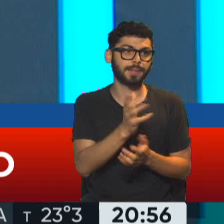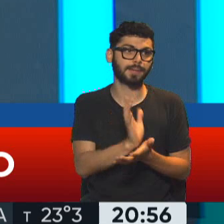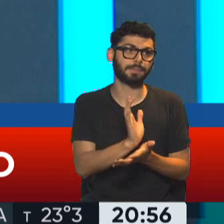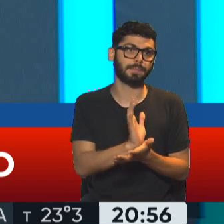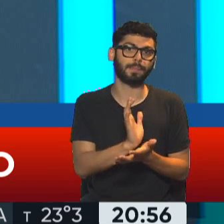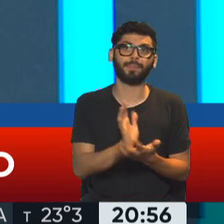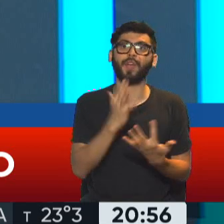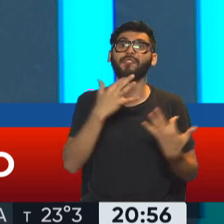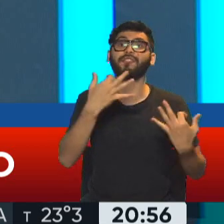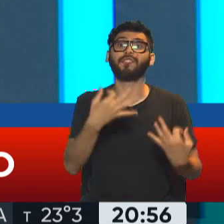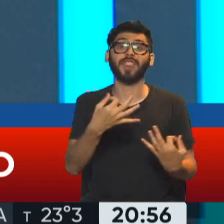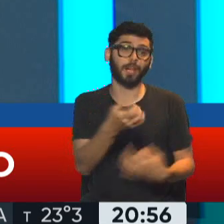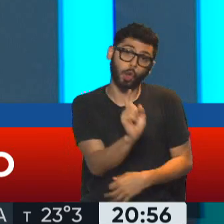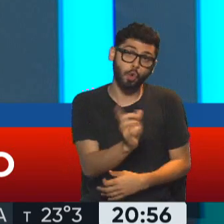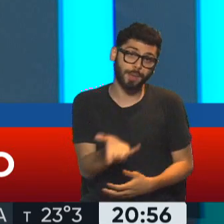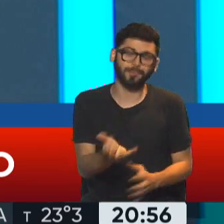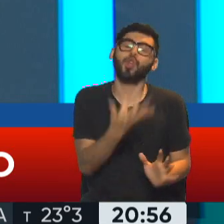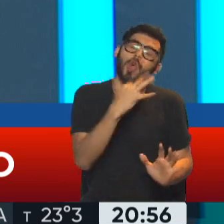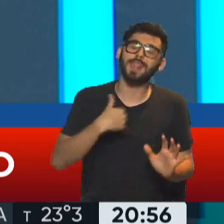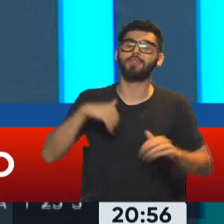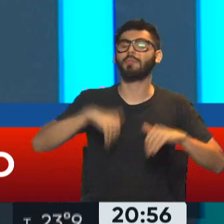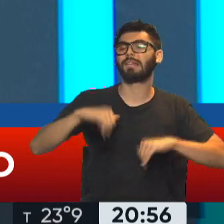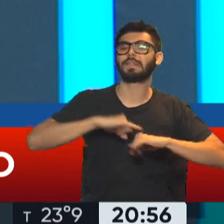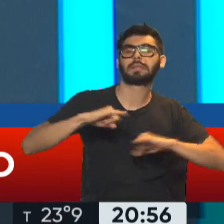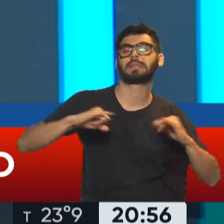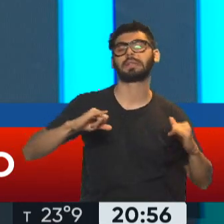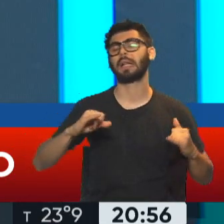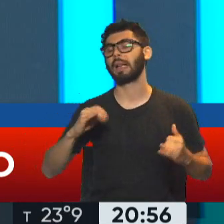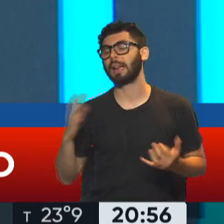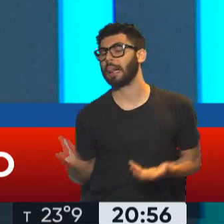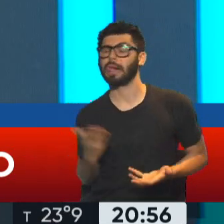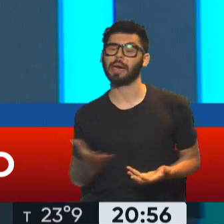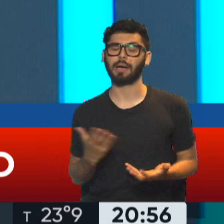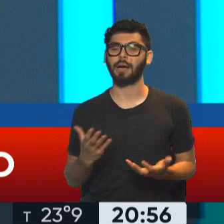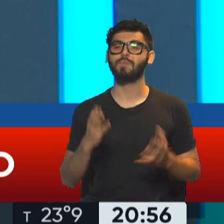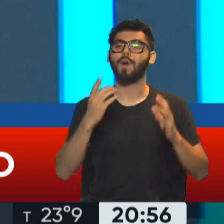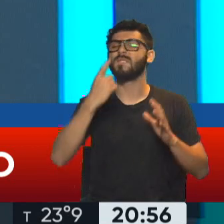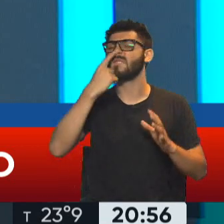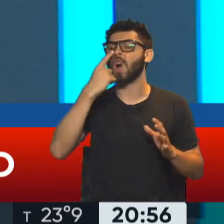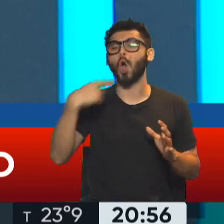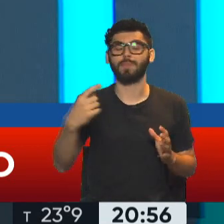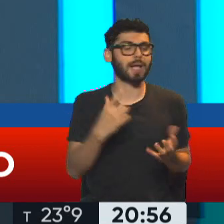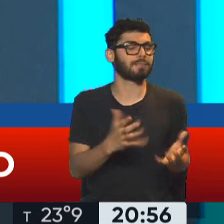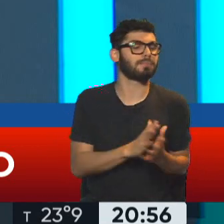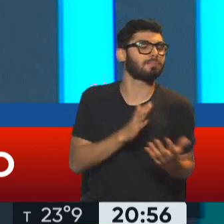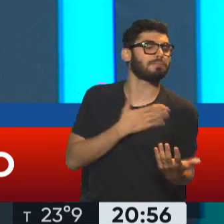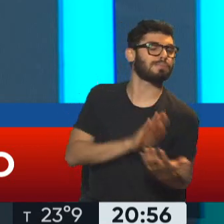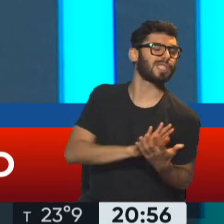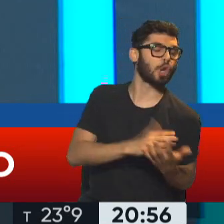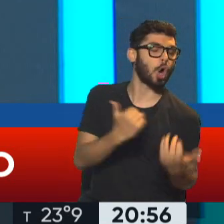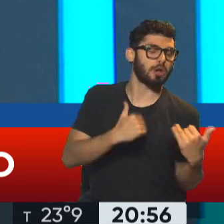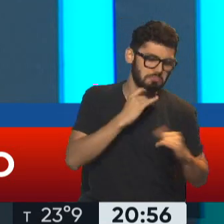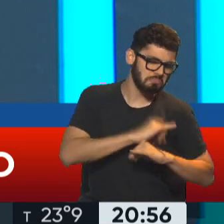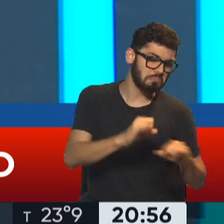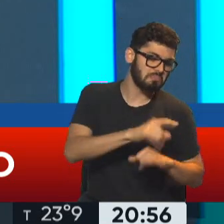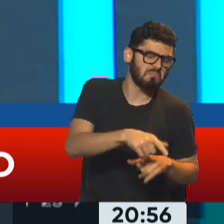lo correcto. Yo entiendo que vale todo, que es una elección, que se juegan otras cosas y que uno siempre le habla a los propios. Pero que uno tenga